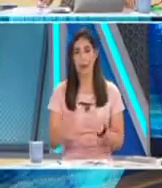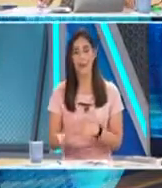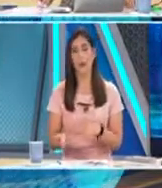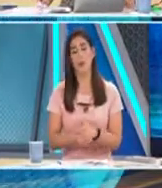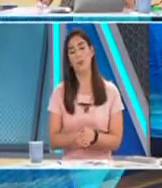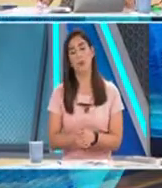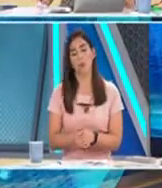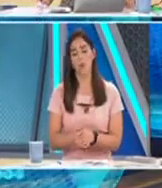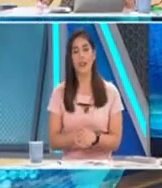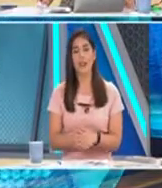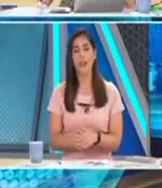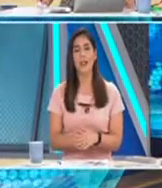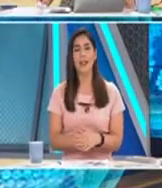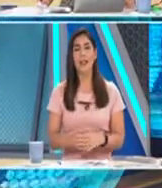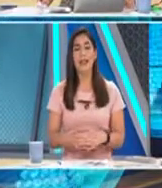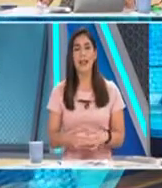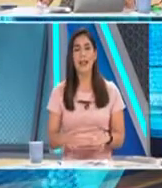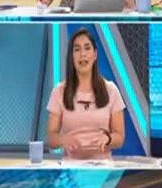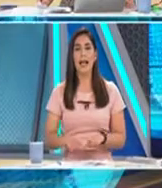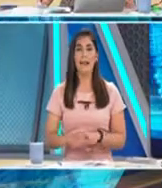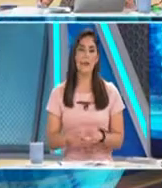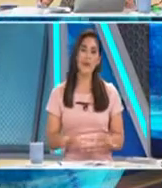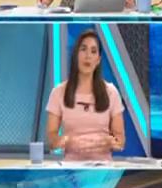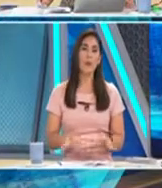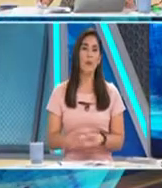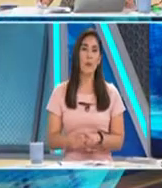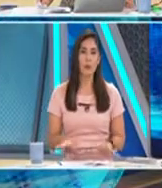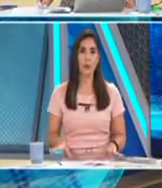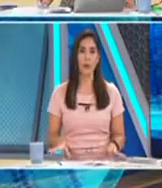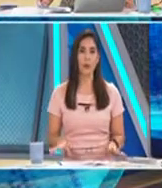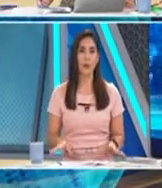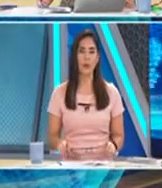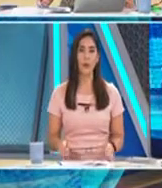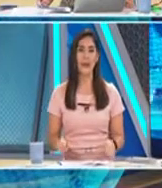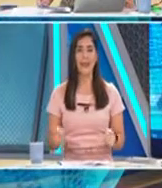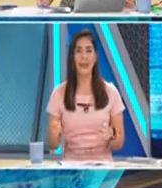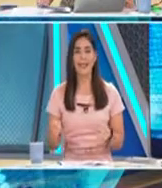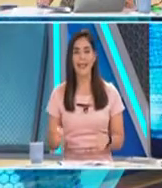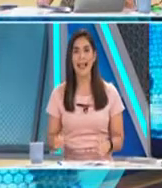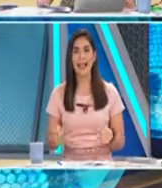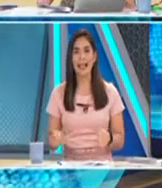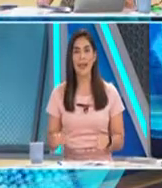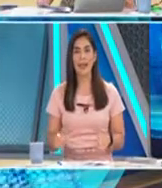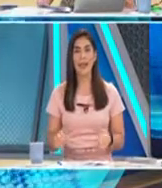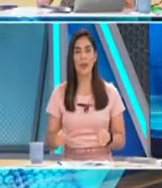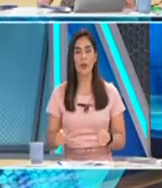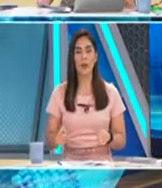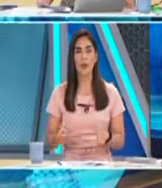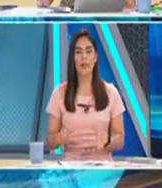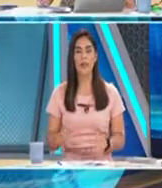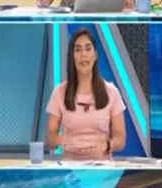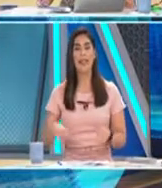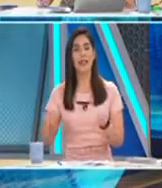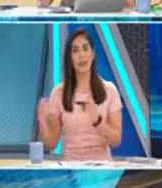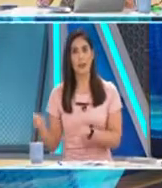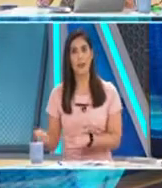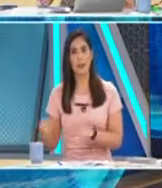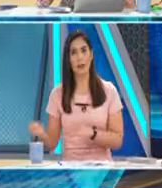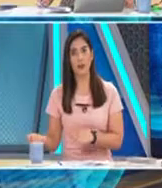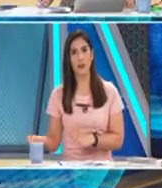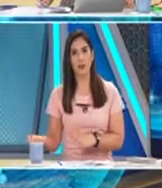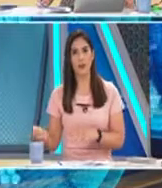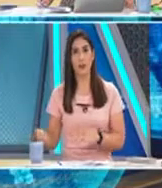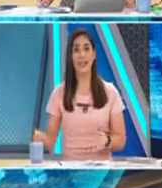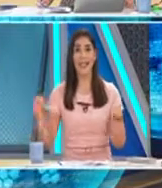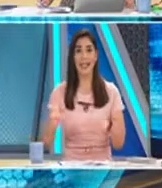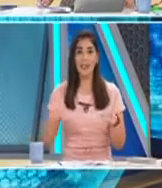espera su promulgación y que, a decir de muchos expertos, afectaría gravemente no solamente las futuras